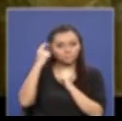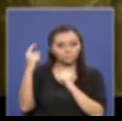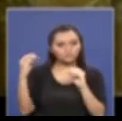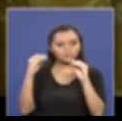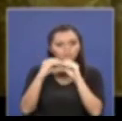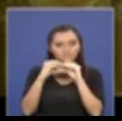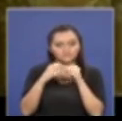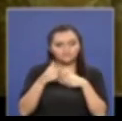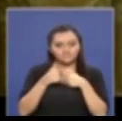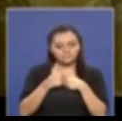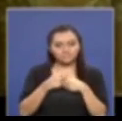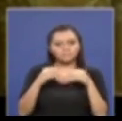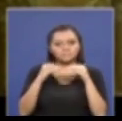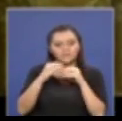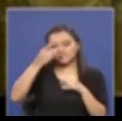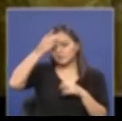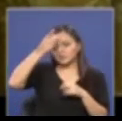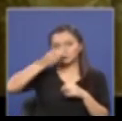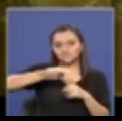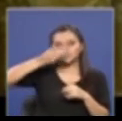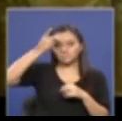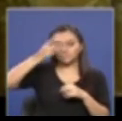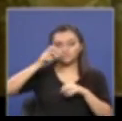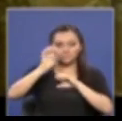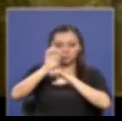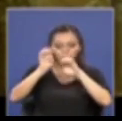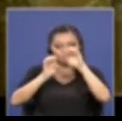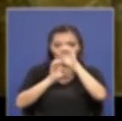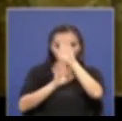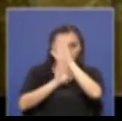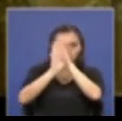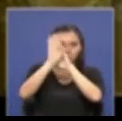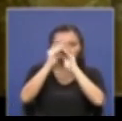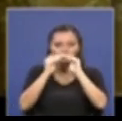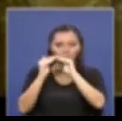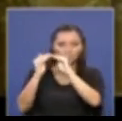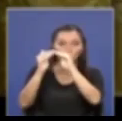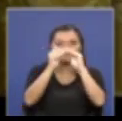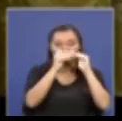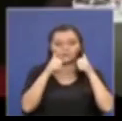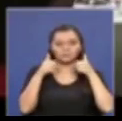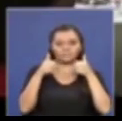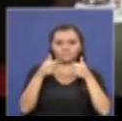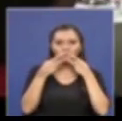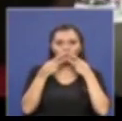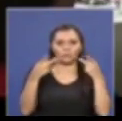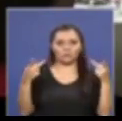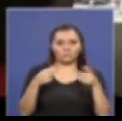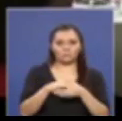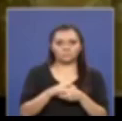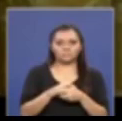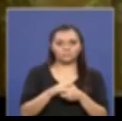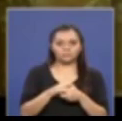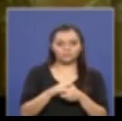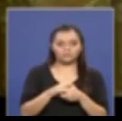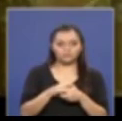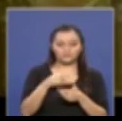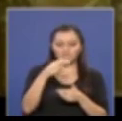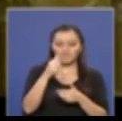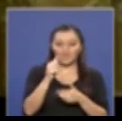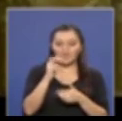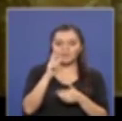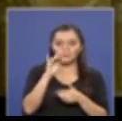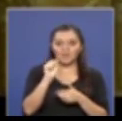y esperanzas y por la decisión de construir un futuro de mayor igualdad y bienestar para nuestros pueblos. Gabriela Mistral amó a este